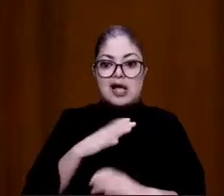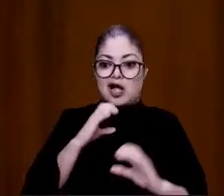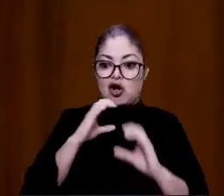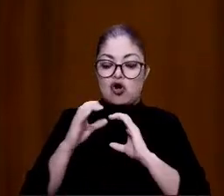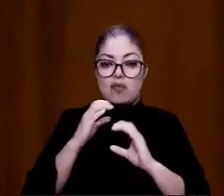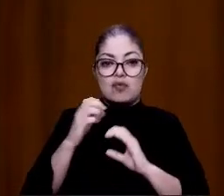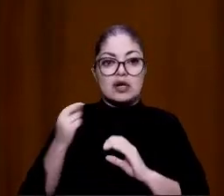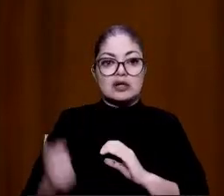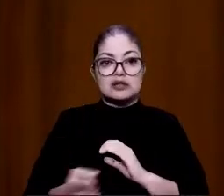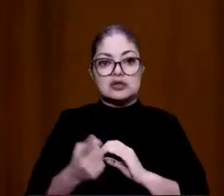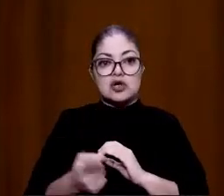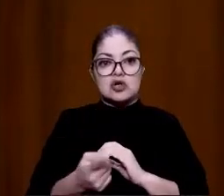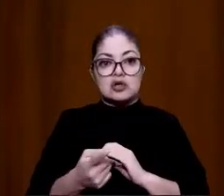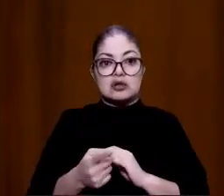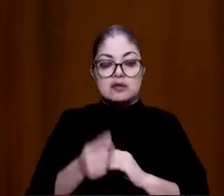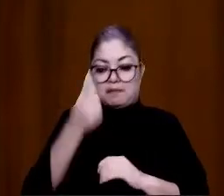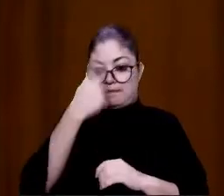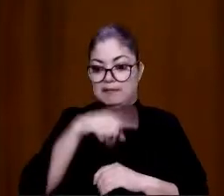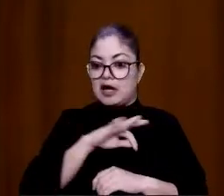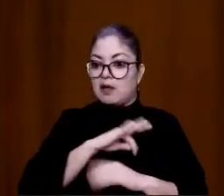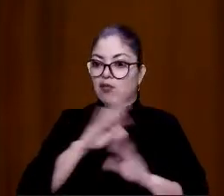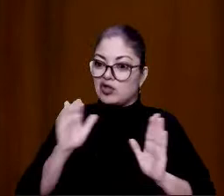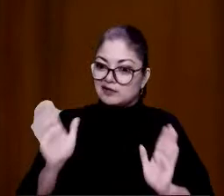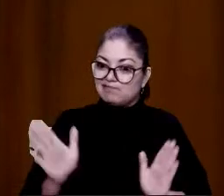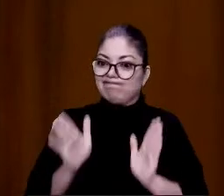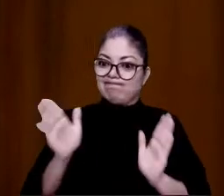permanente para empujar los proyectos.